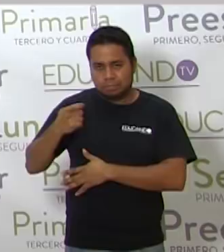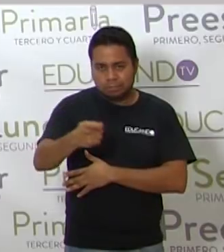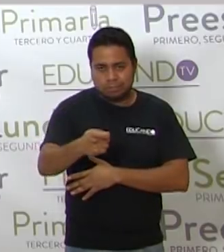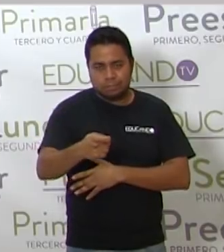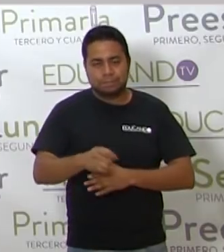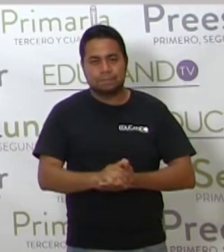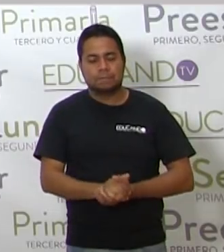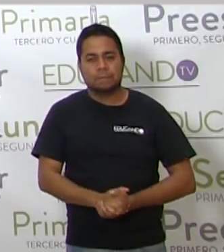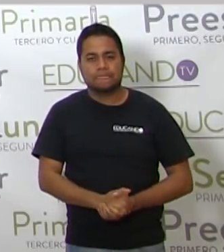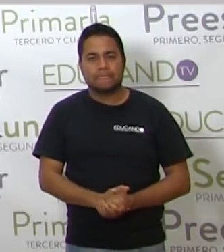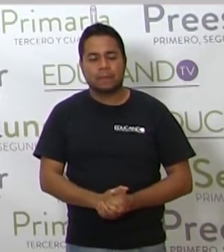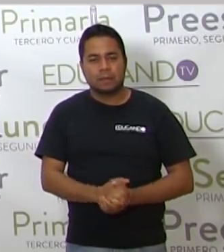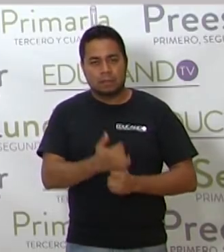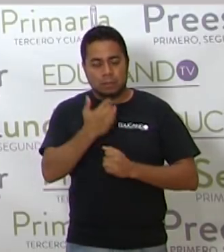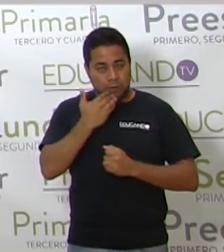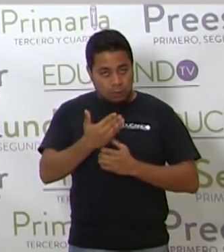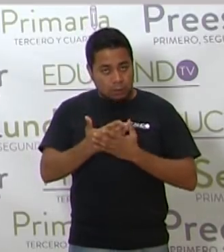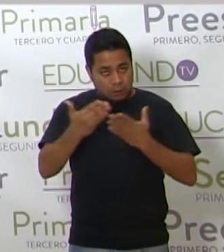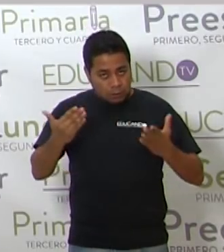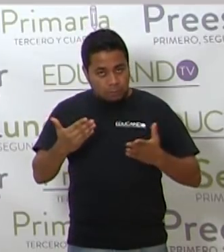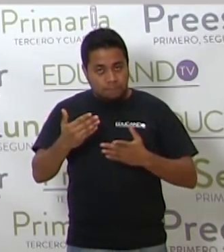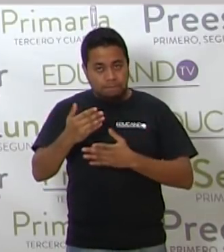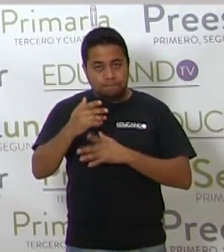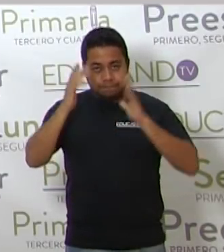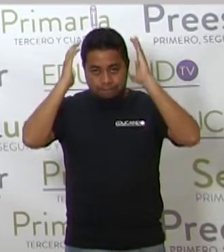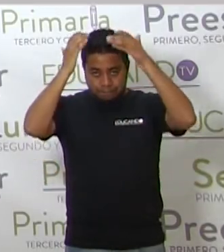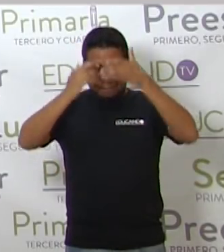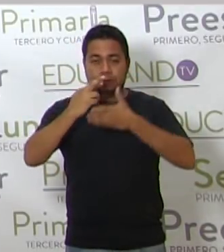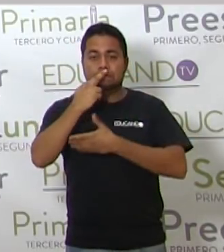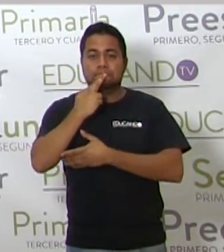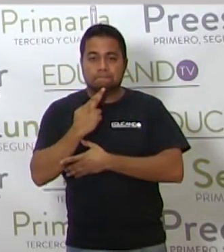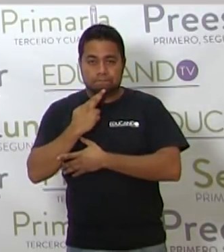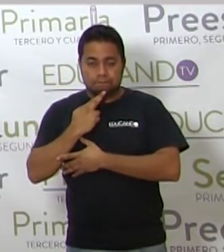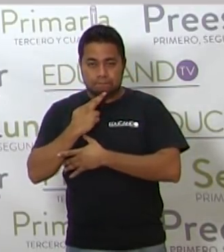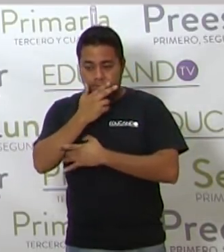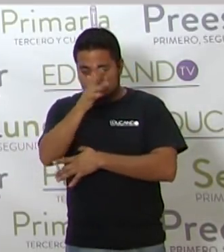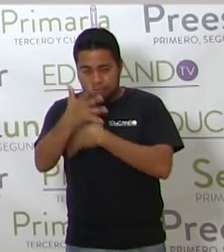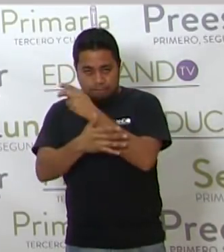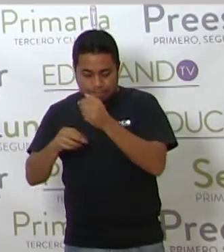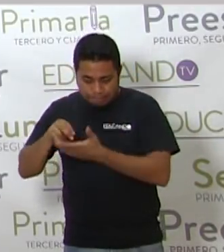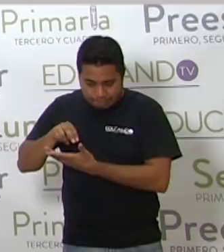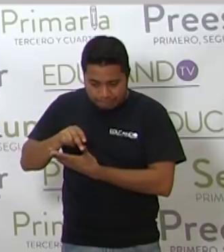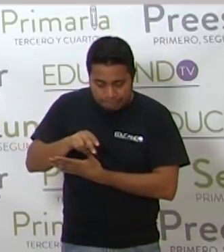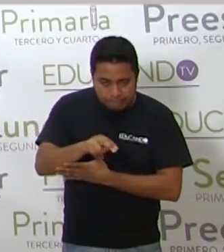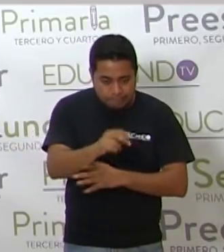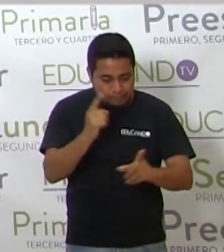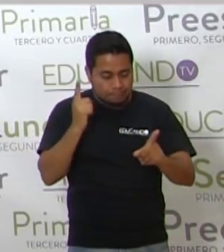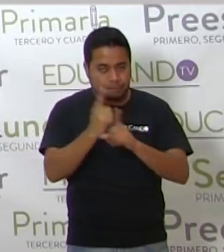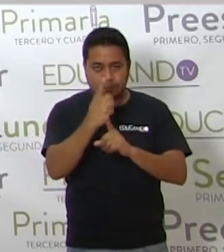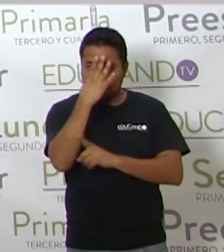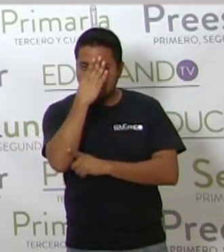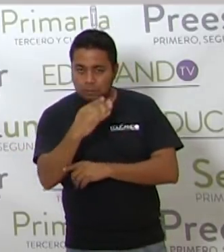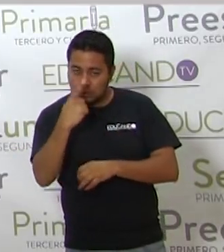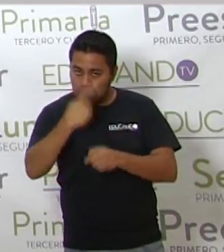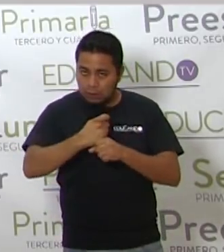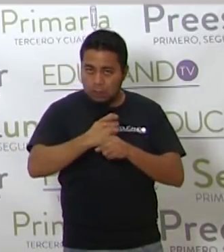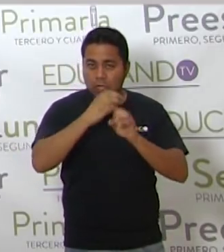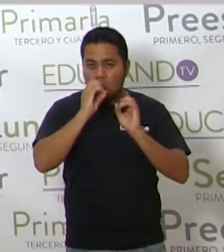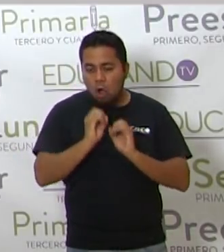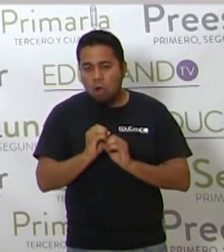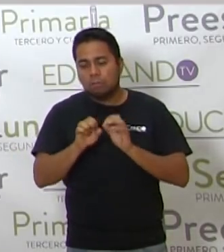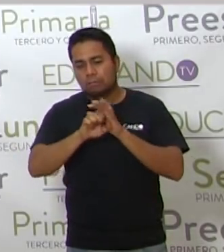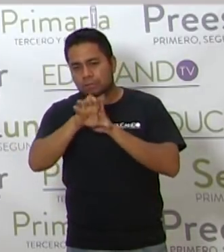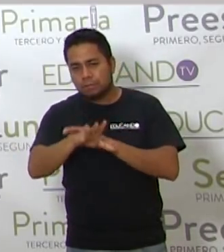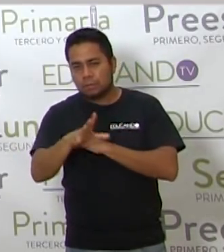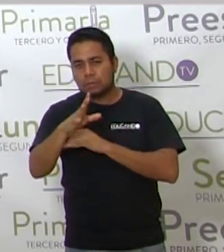Ahora, Caperucita camina por el bosque y se encuentra al lobo. ¿Pasó primero? ¿O el lobo